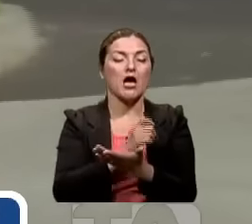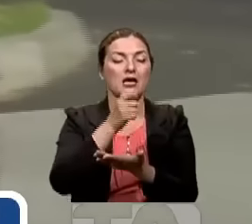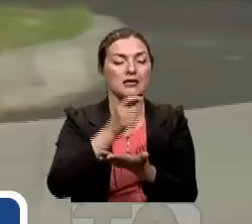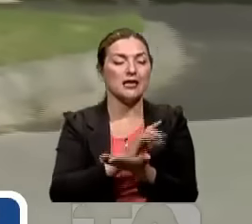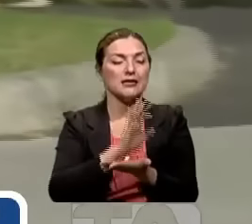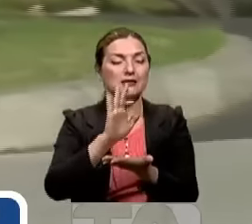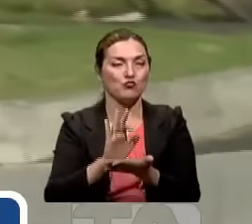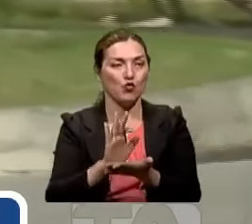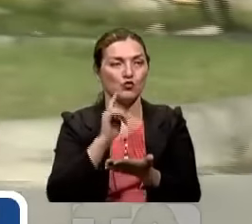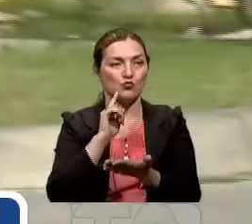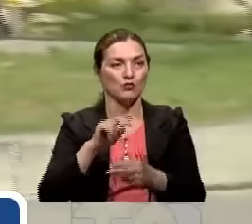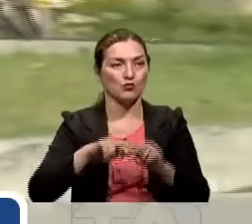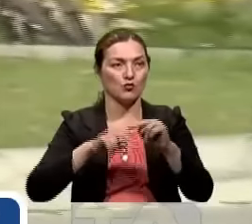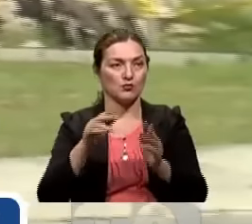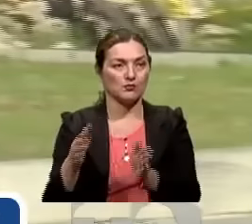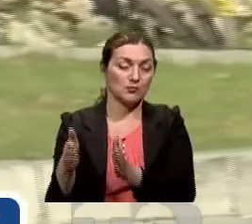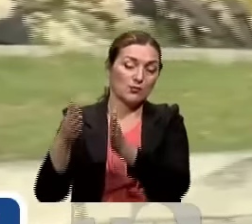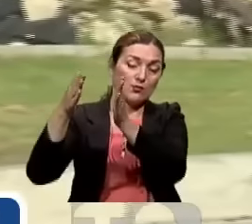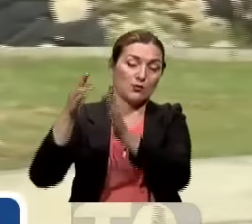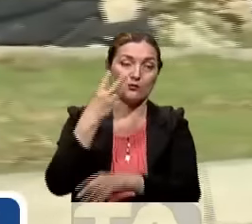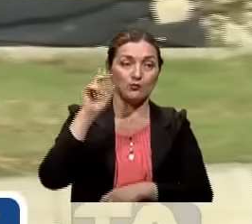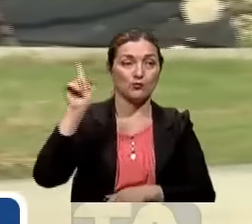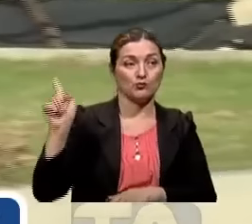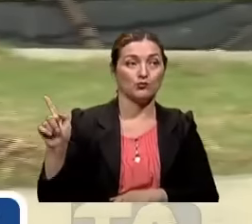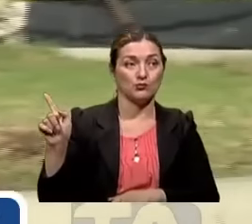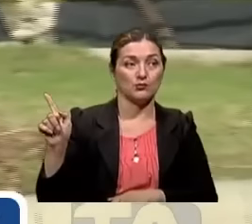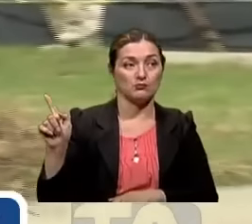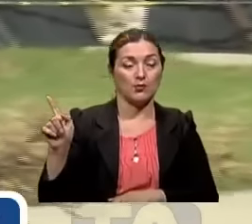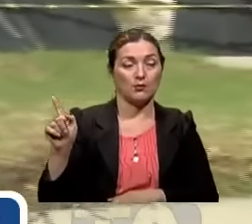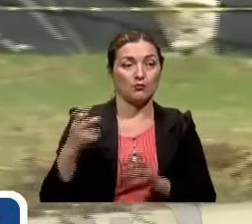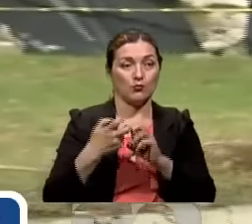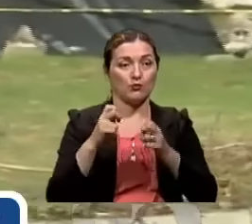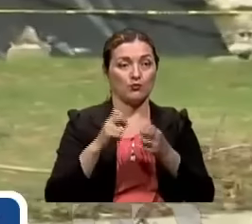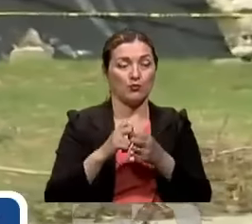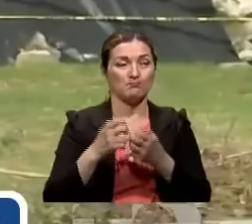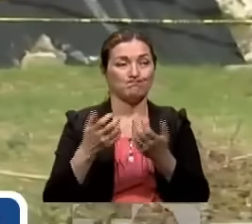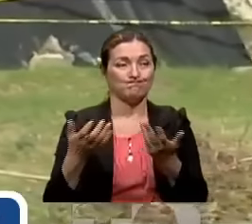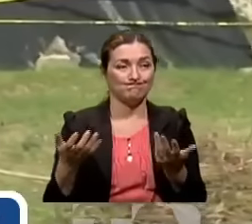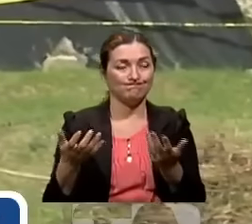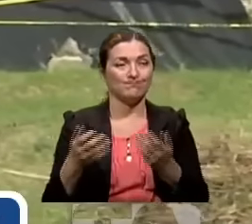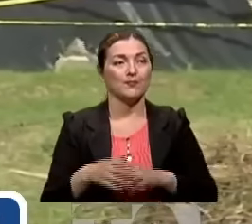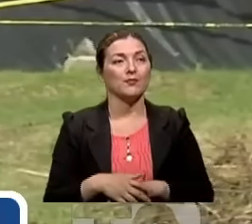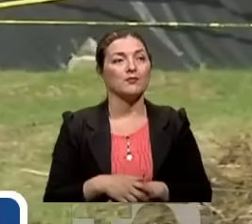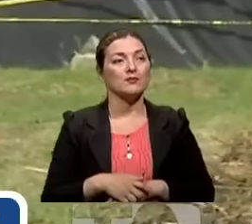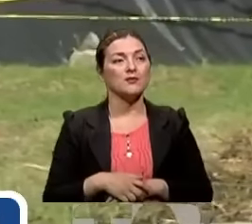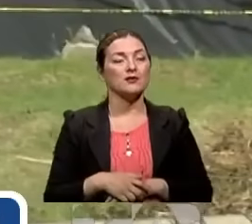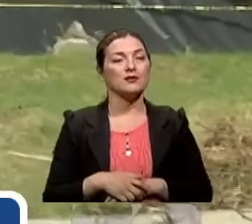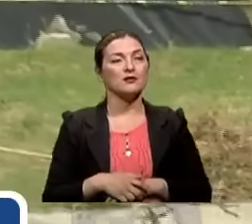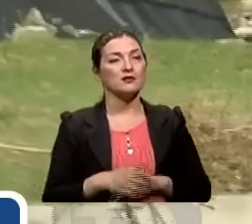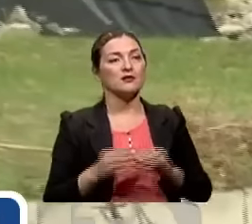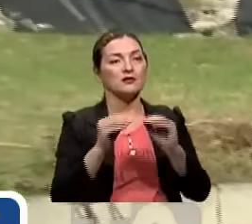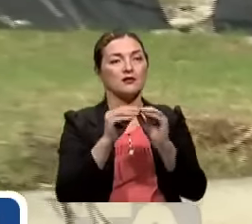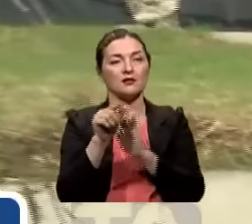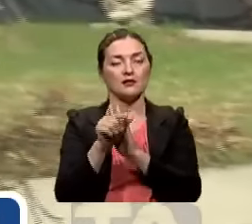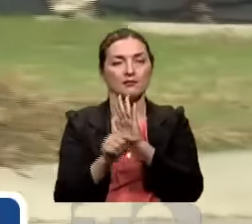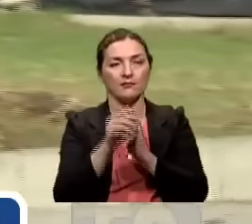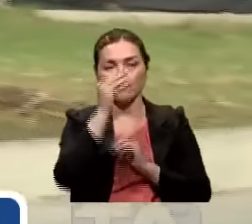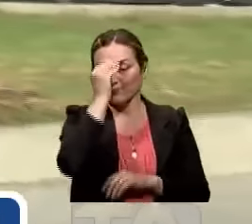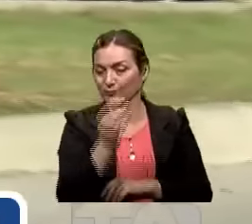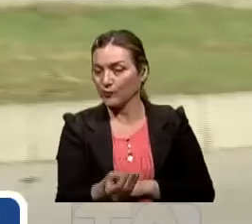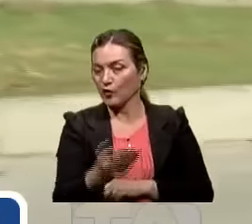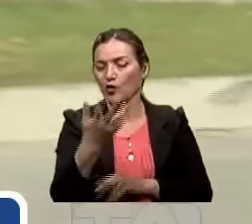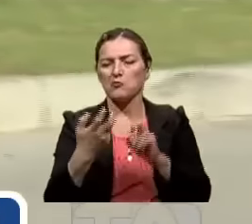justamente de lo que están viendo ahora en cámara está provocando alguna problemática en el sector. Justamente para que nos cuente más, vecino, ¿cómo está? Buenos días.